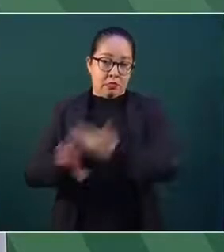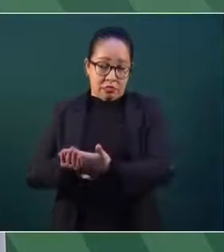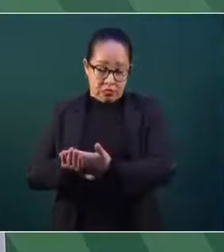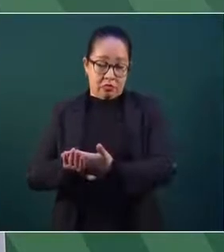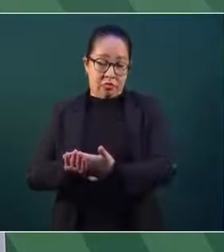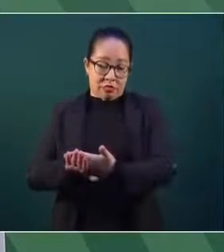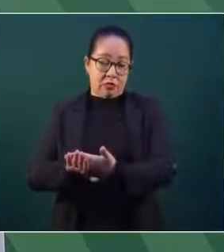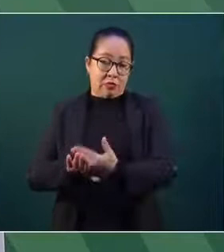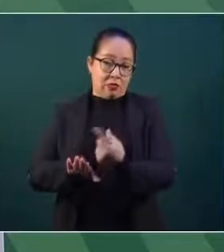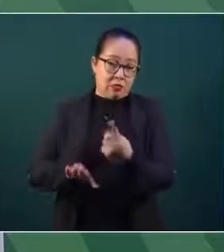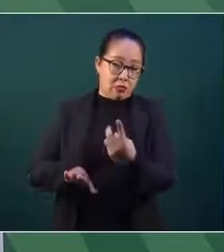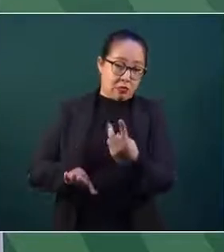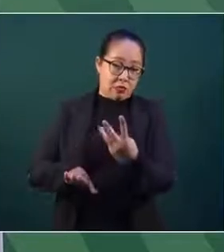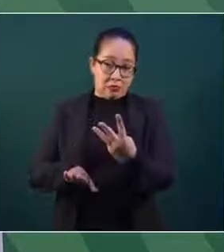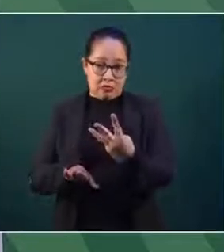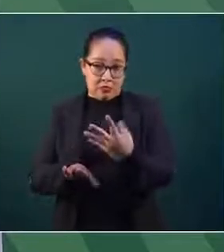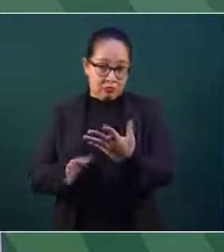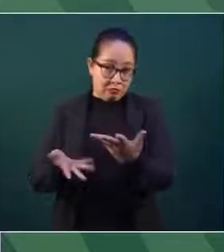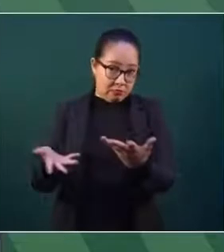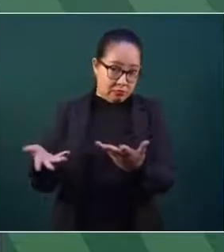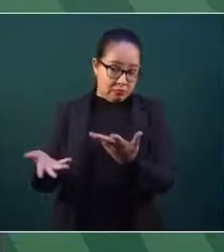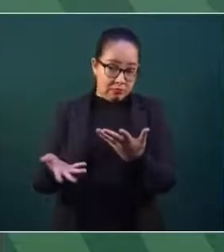2, 3 campesinos,